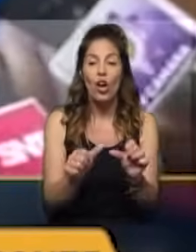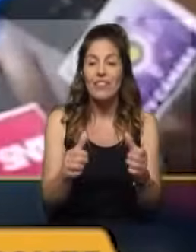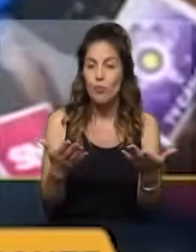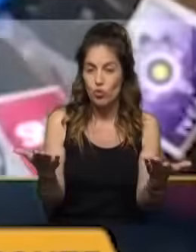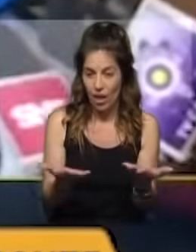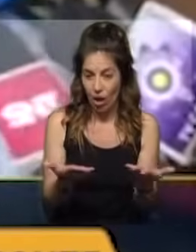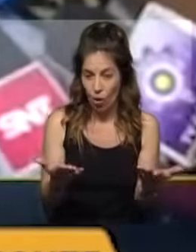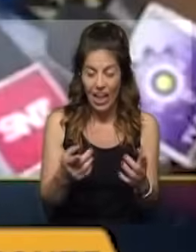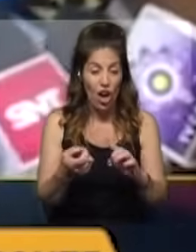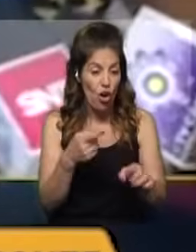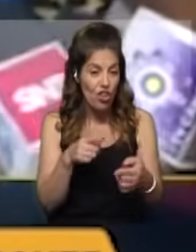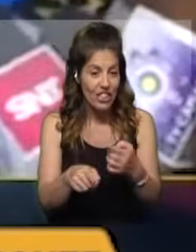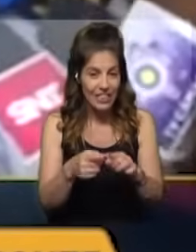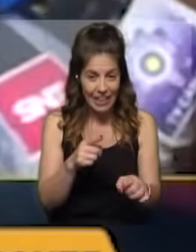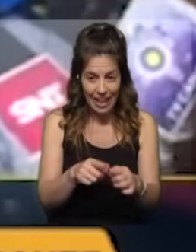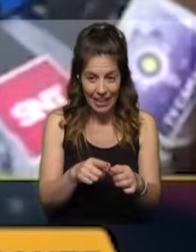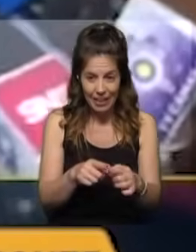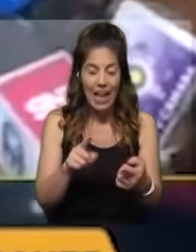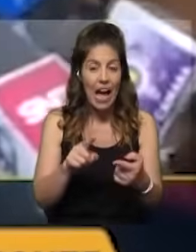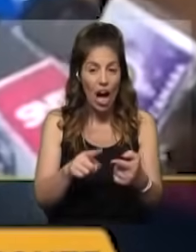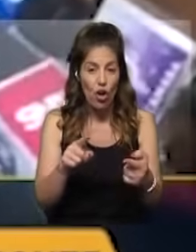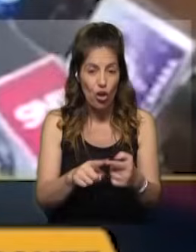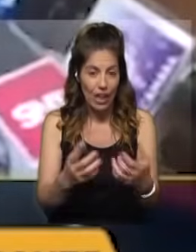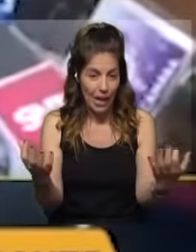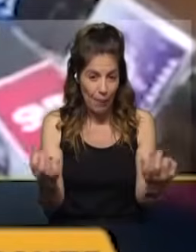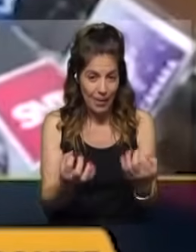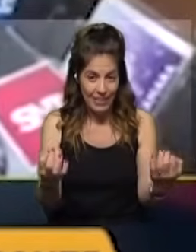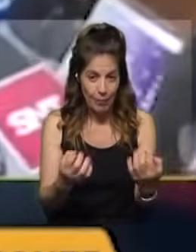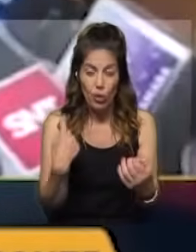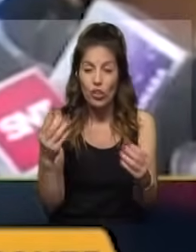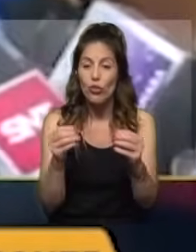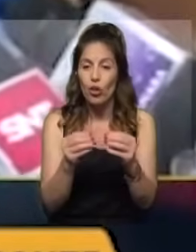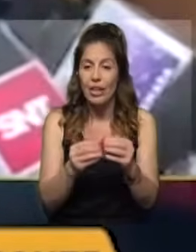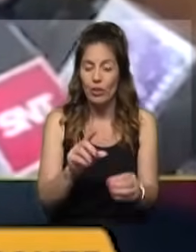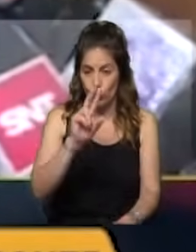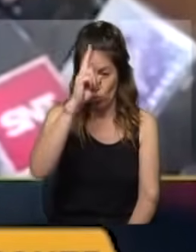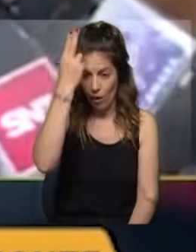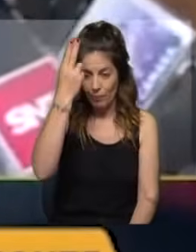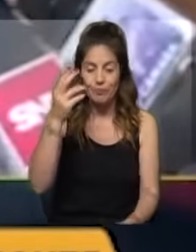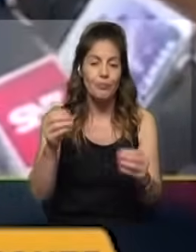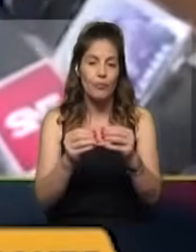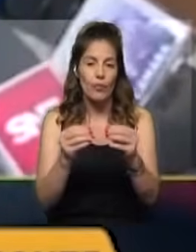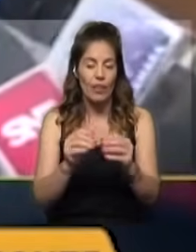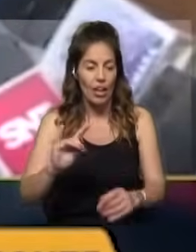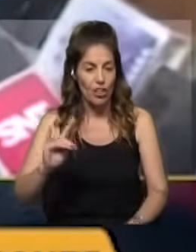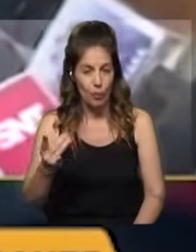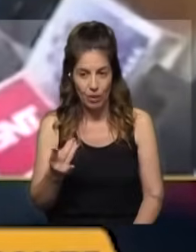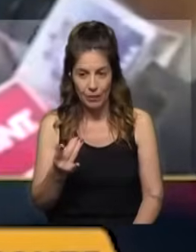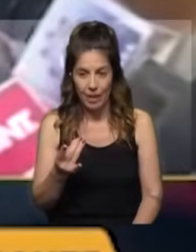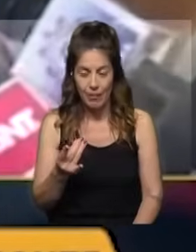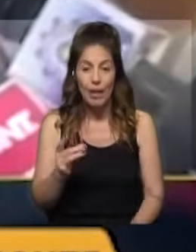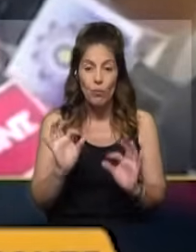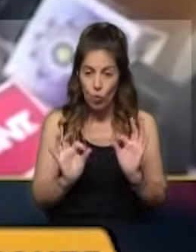es coordinar básicamente y puntualmente con nuestros colegas de Uruguay con nuestros colegas de Bolivia eso de manera